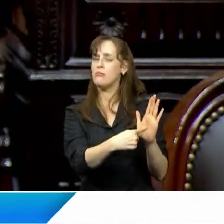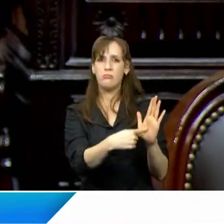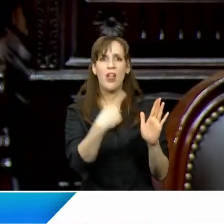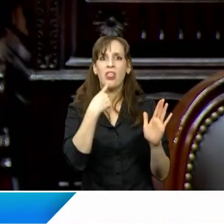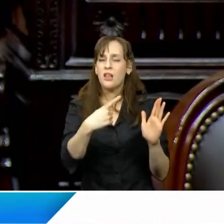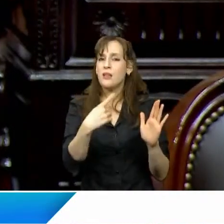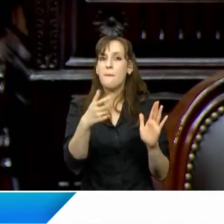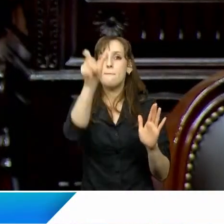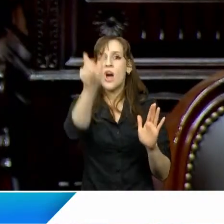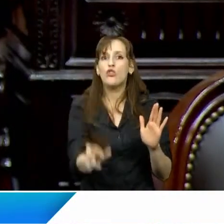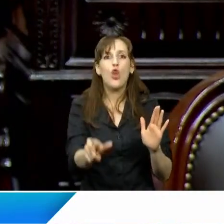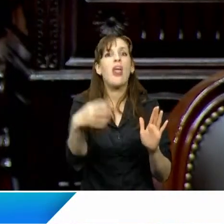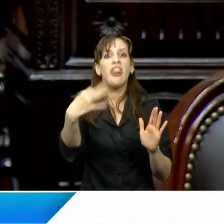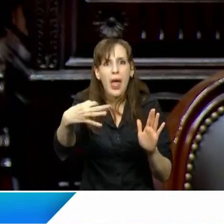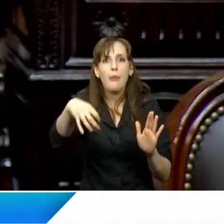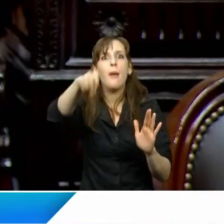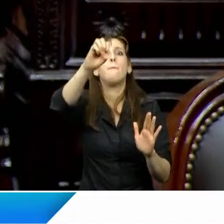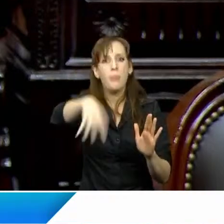durante todo el juicio.